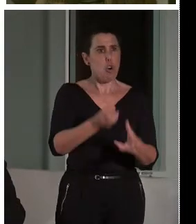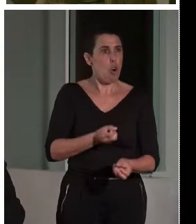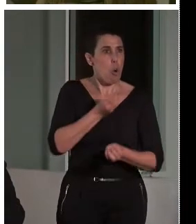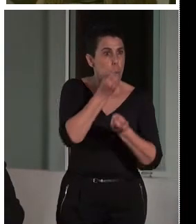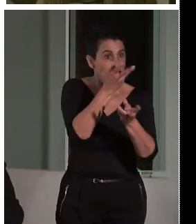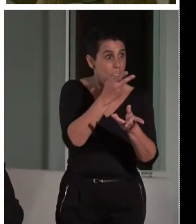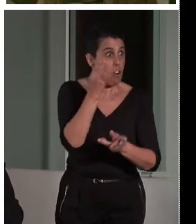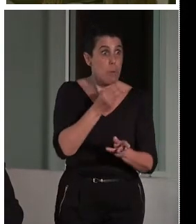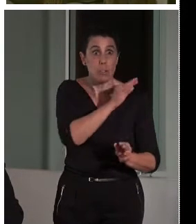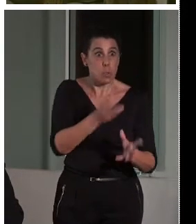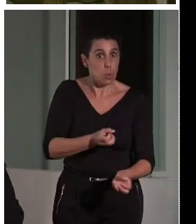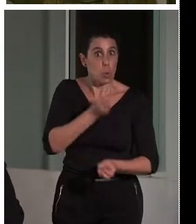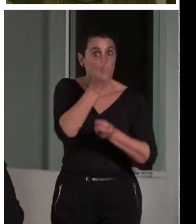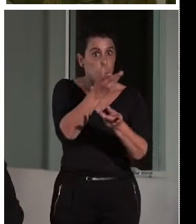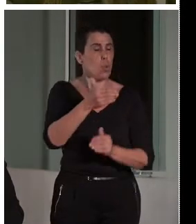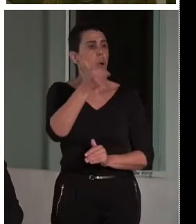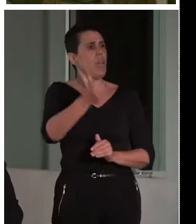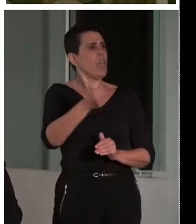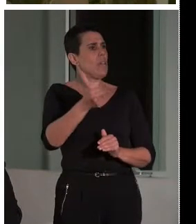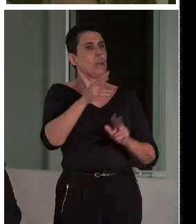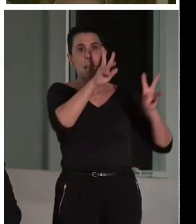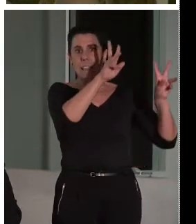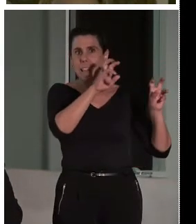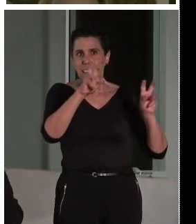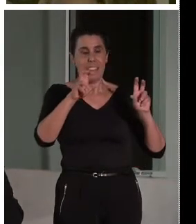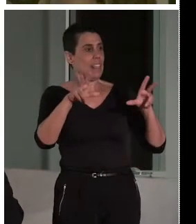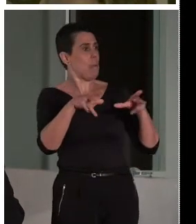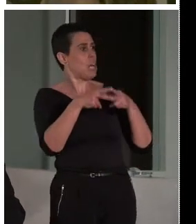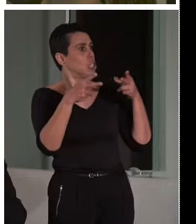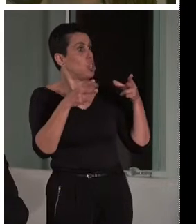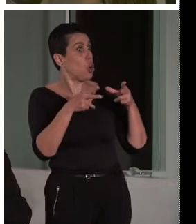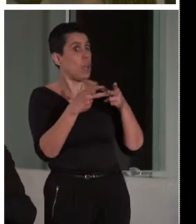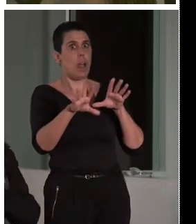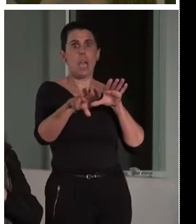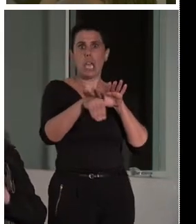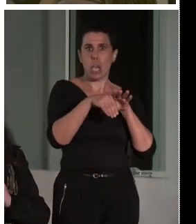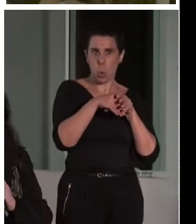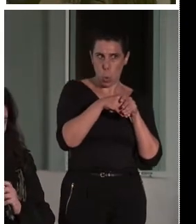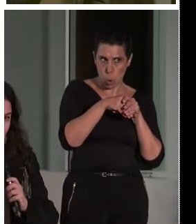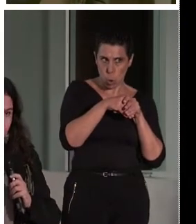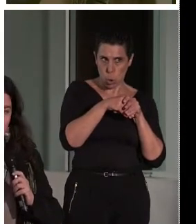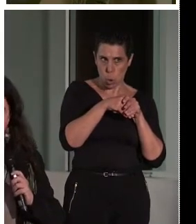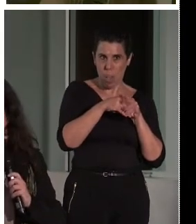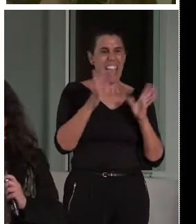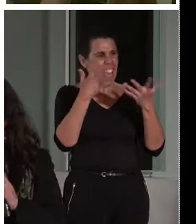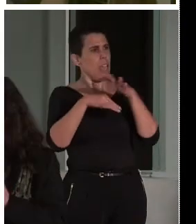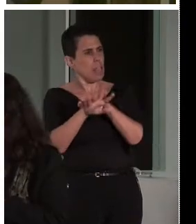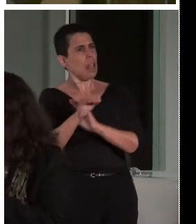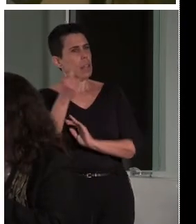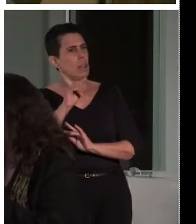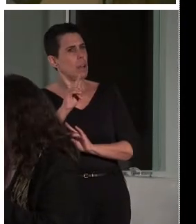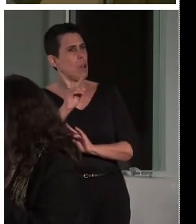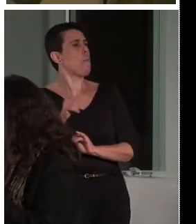importancia de todos estos temas sociales y de la inclusión no más allá incluso de la integración como decían algunos